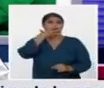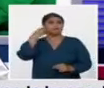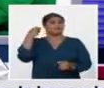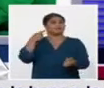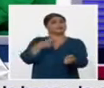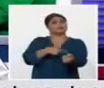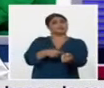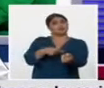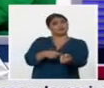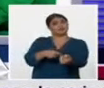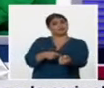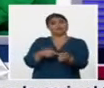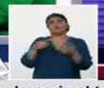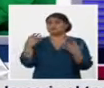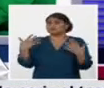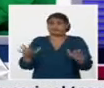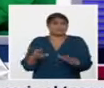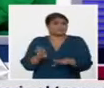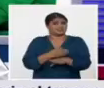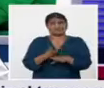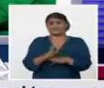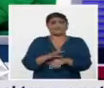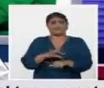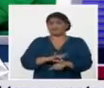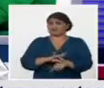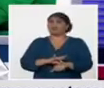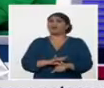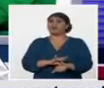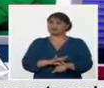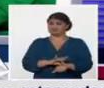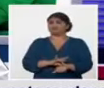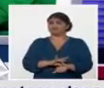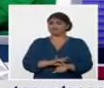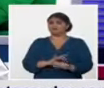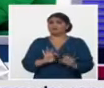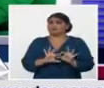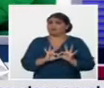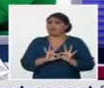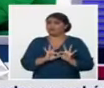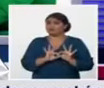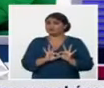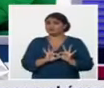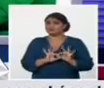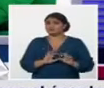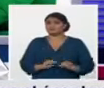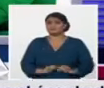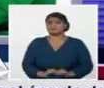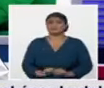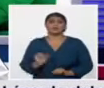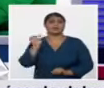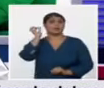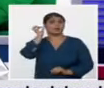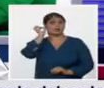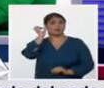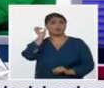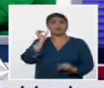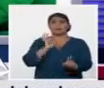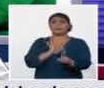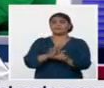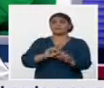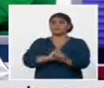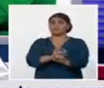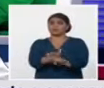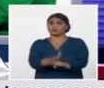muchas comorbilidades que hacían muy riesgosa su evolución. Esta paciente incluso inicialmente